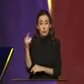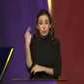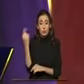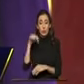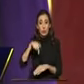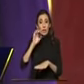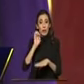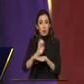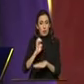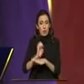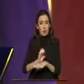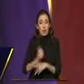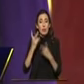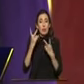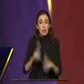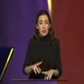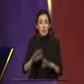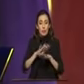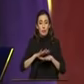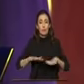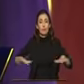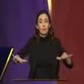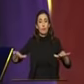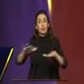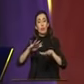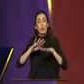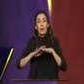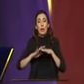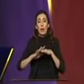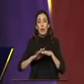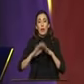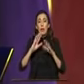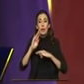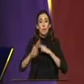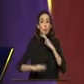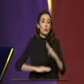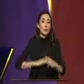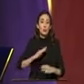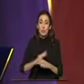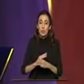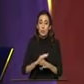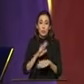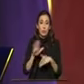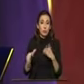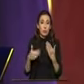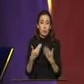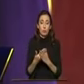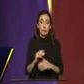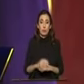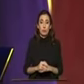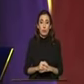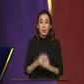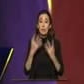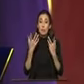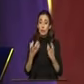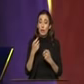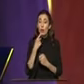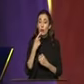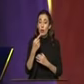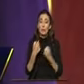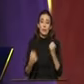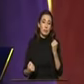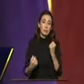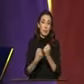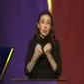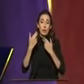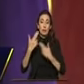nacional, es una tarea regional, es una tarea global, es una tarea de todos. Quiero destacar el apoyo de las